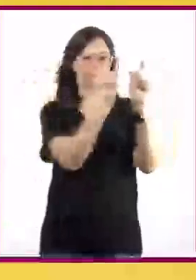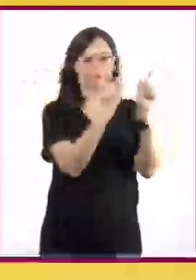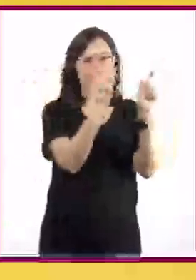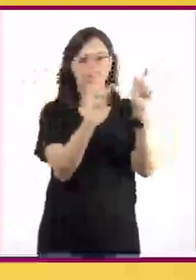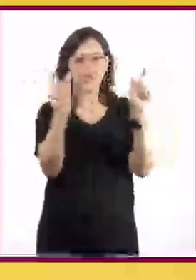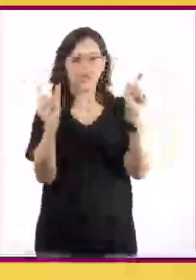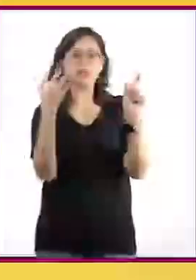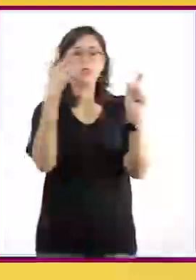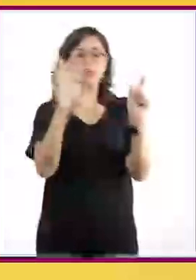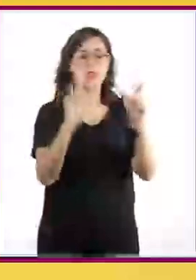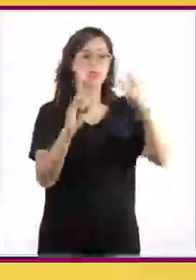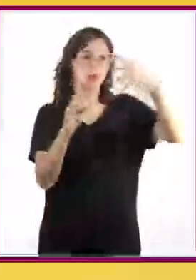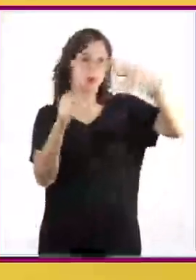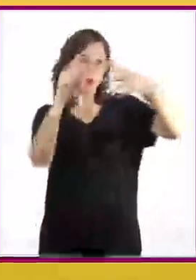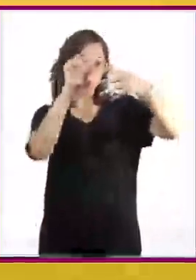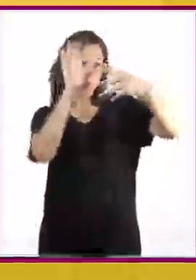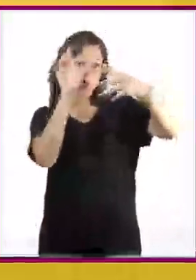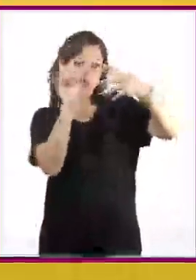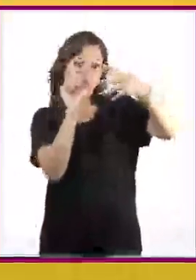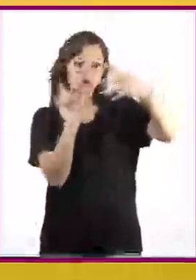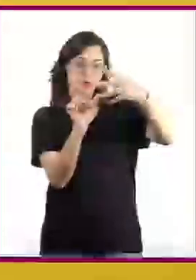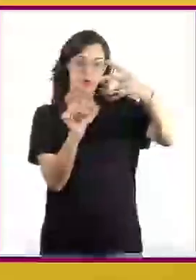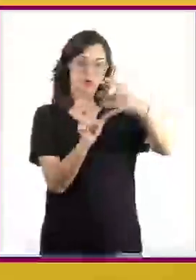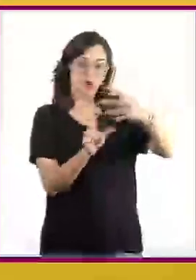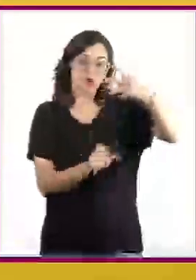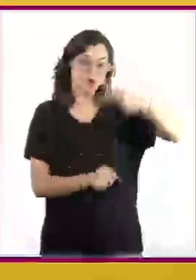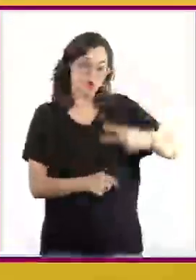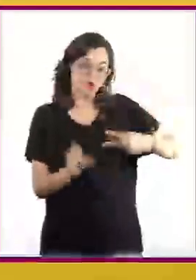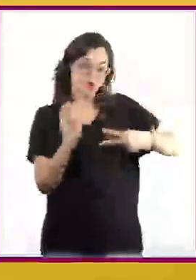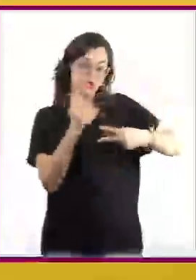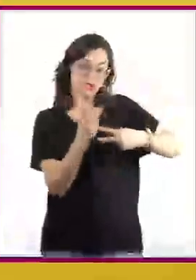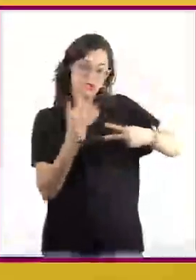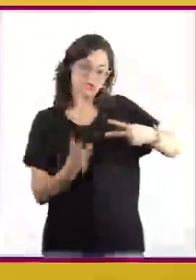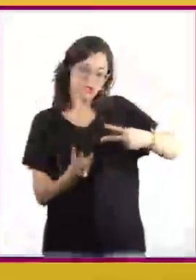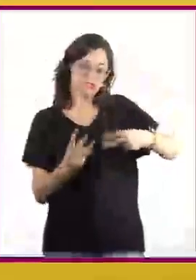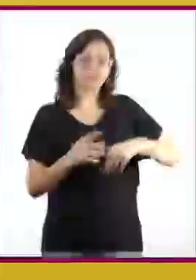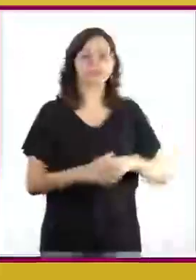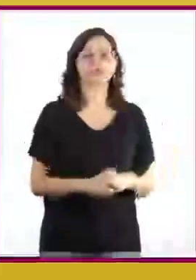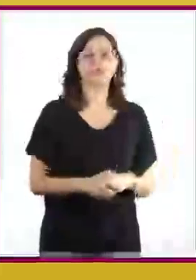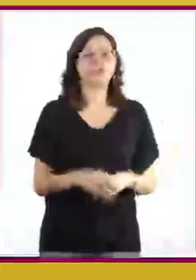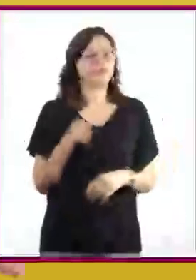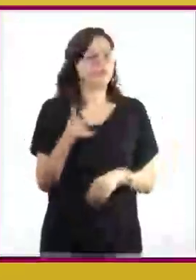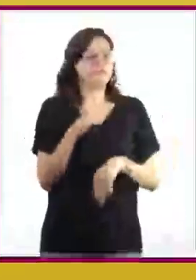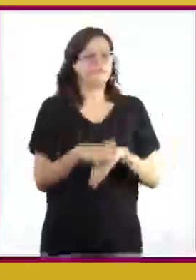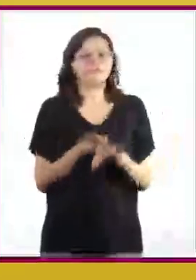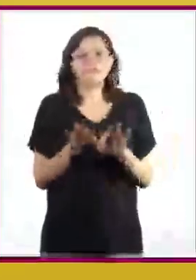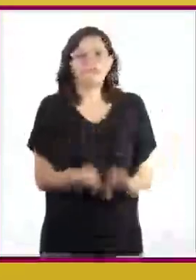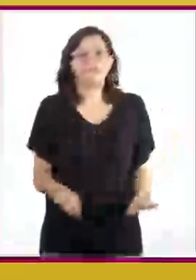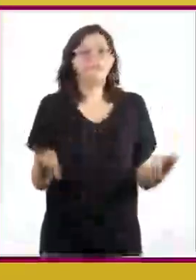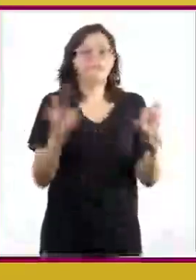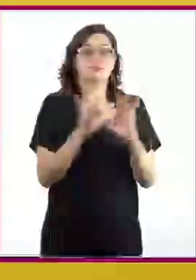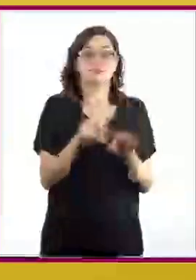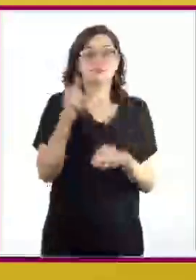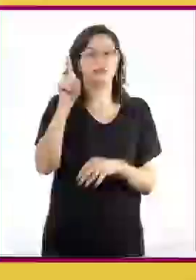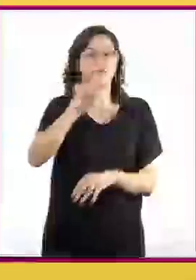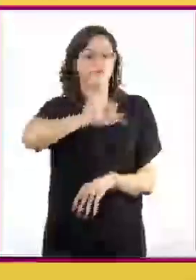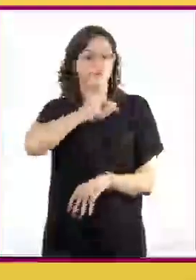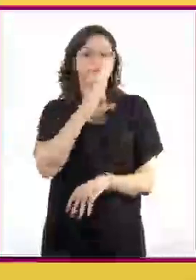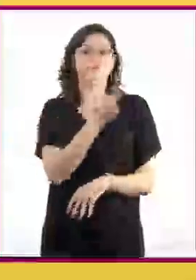2 cuartetos y 2 tercetos. La obra de Miguel Hernández es considerada una de las más importantes de la lírica